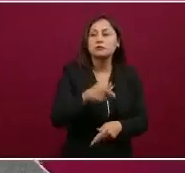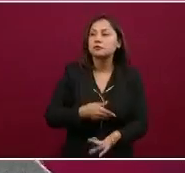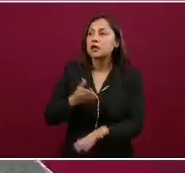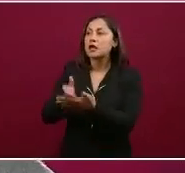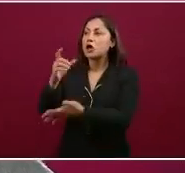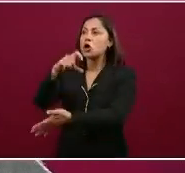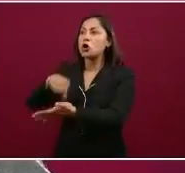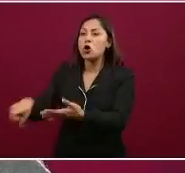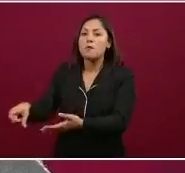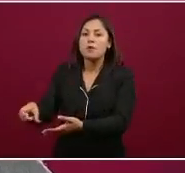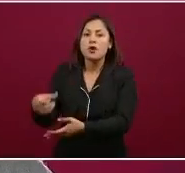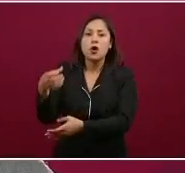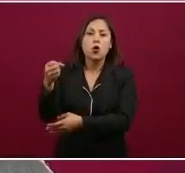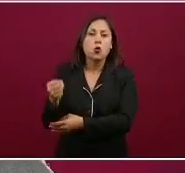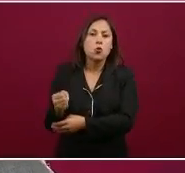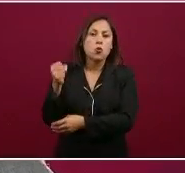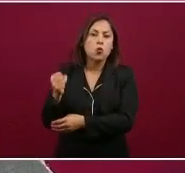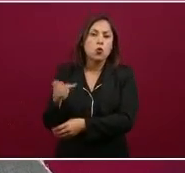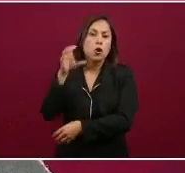es algo parecido.